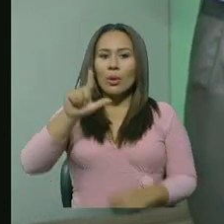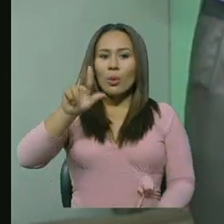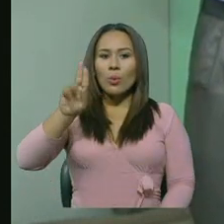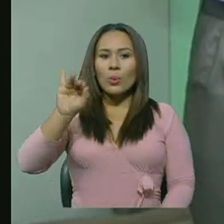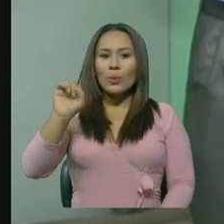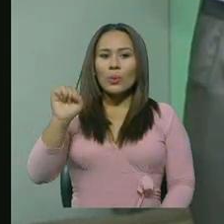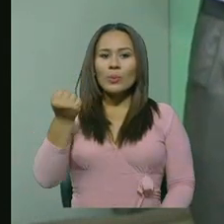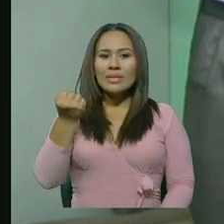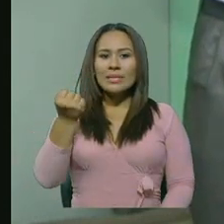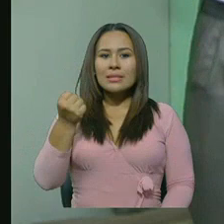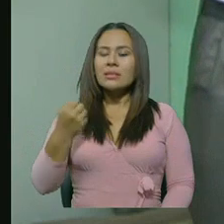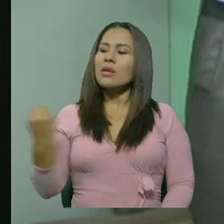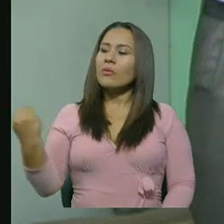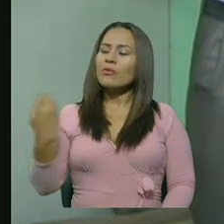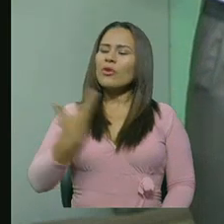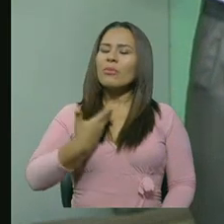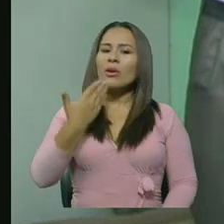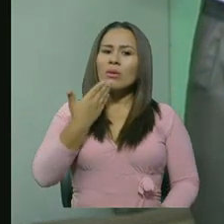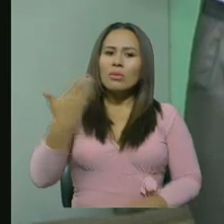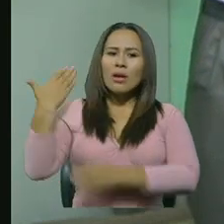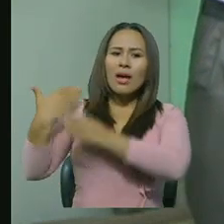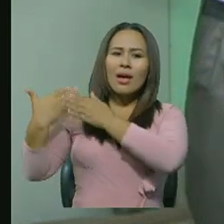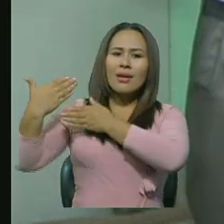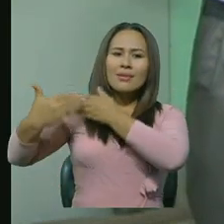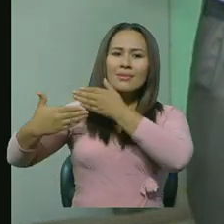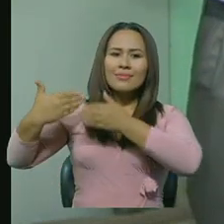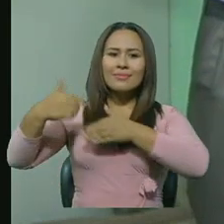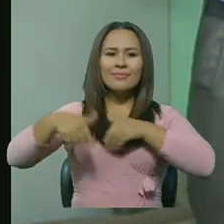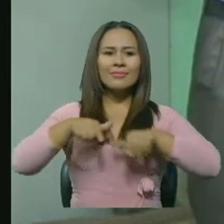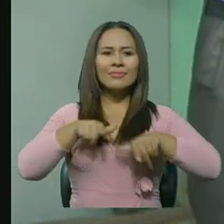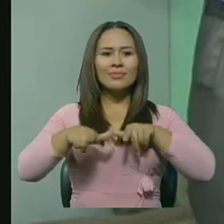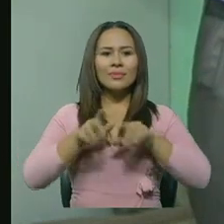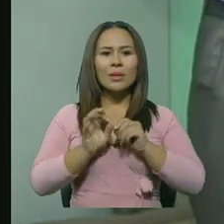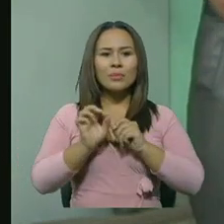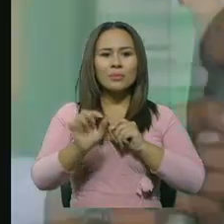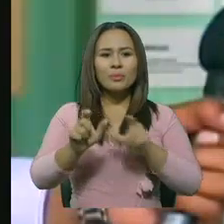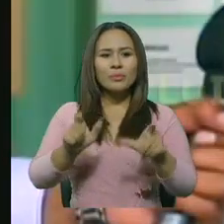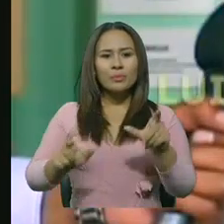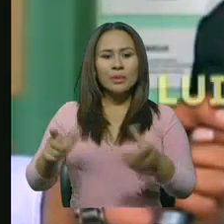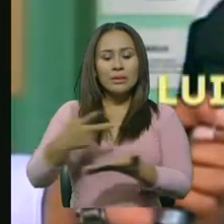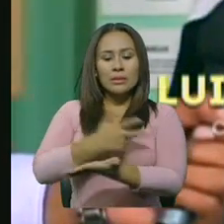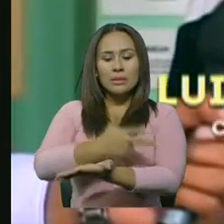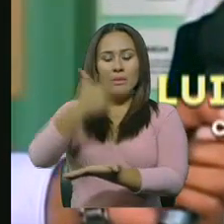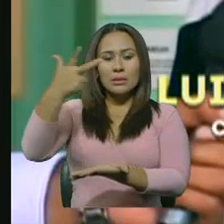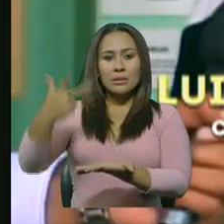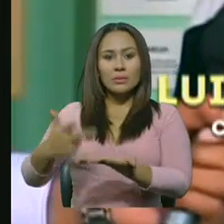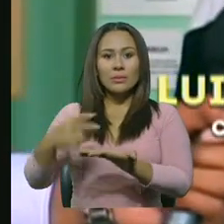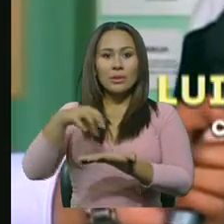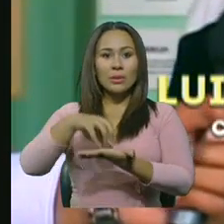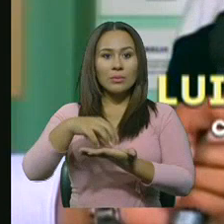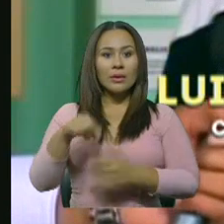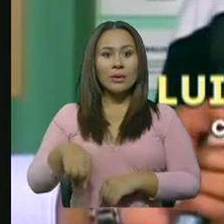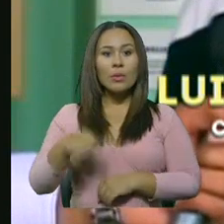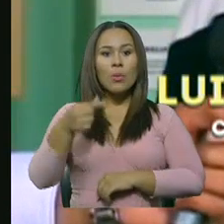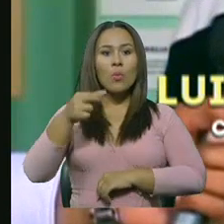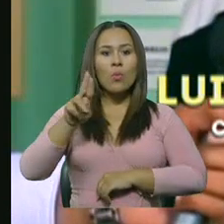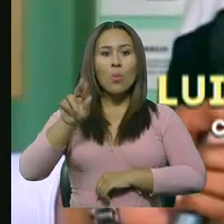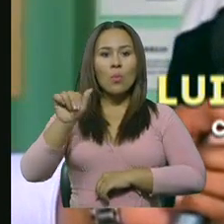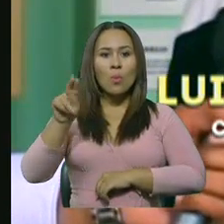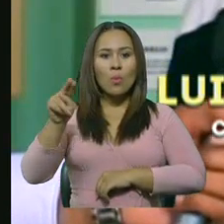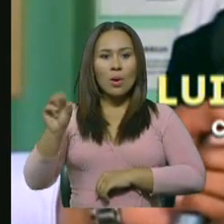la historia que contiene este cantón de la provincia de Chimborazo. El Cantón Guano es una ciudad milenaria,